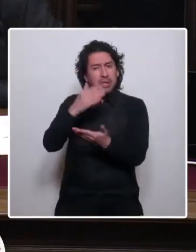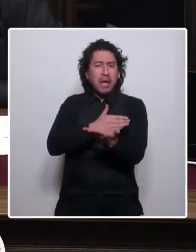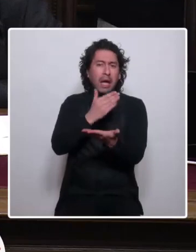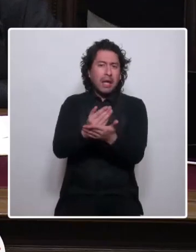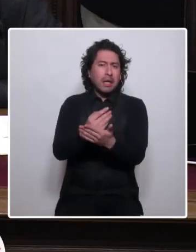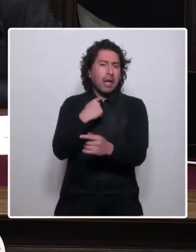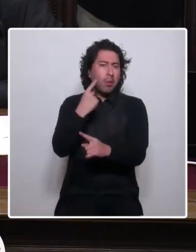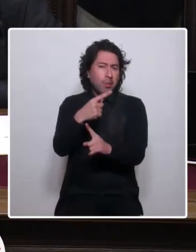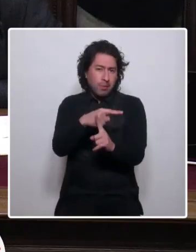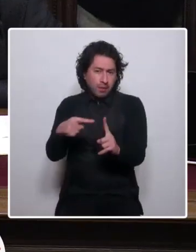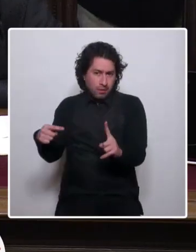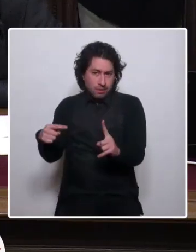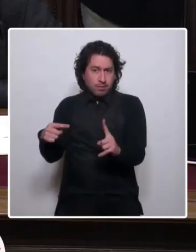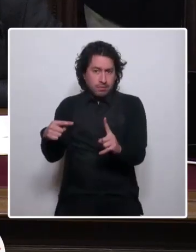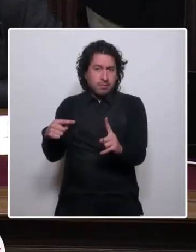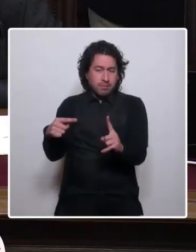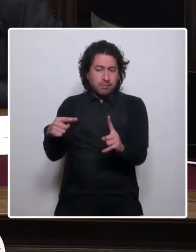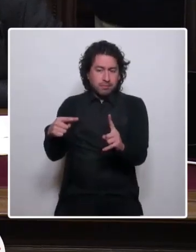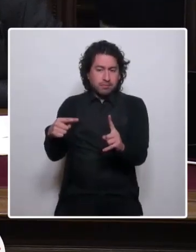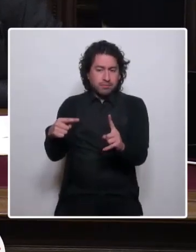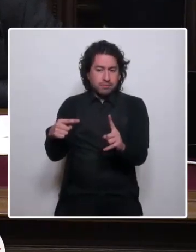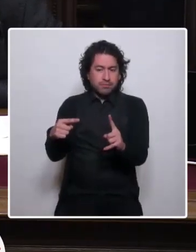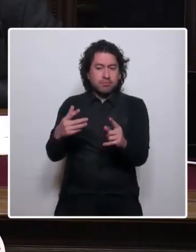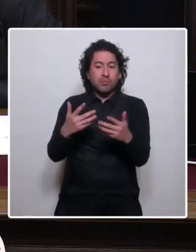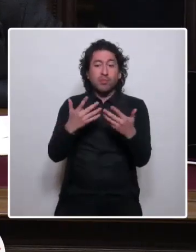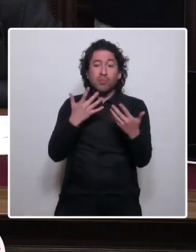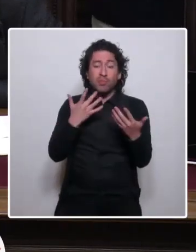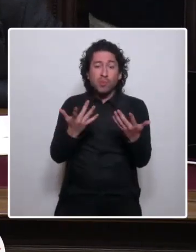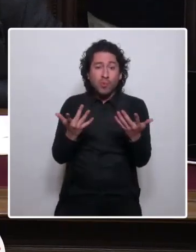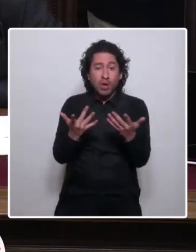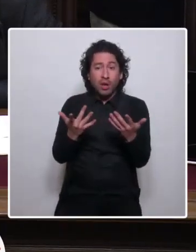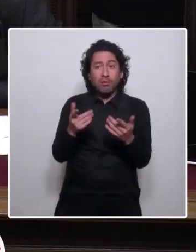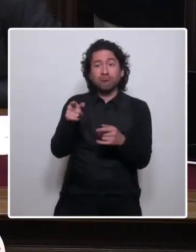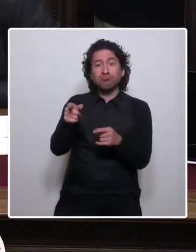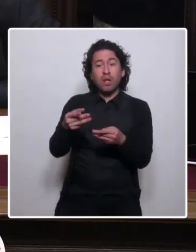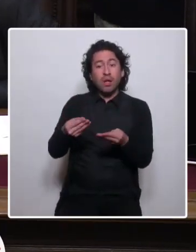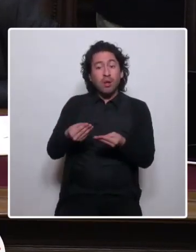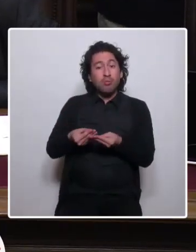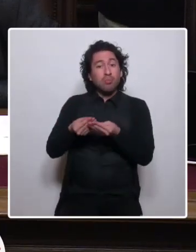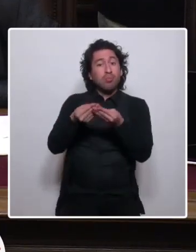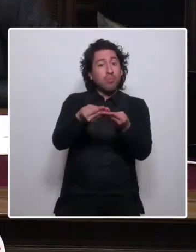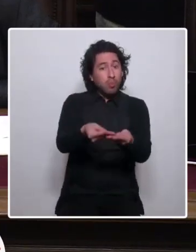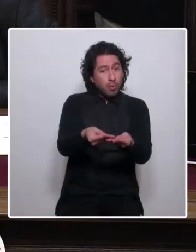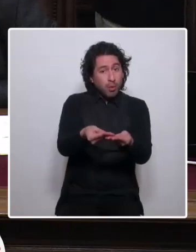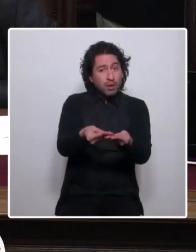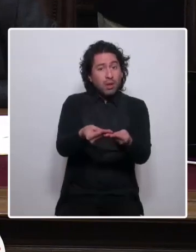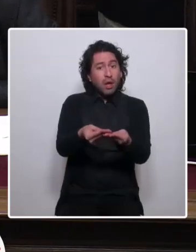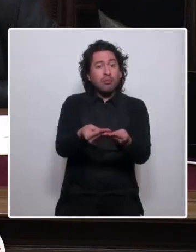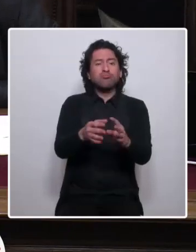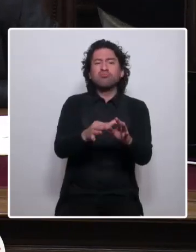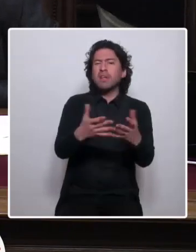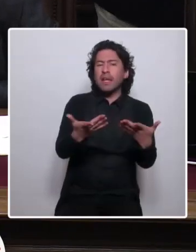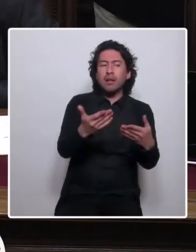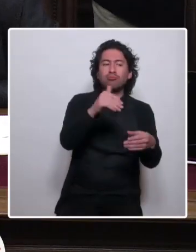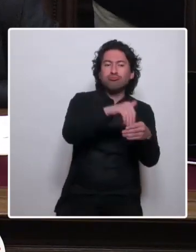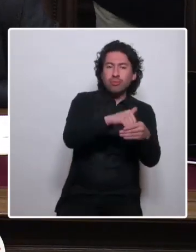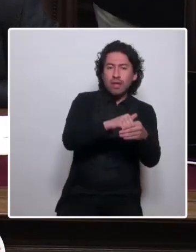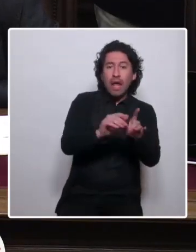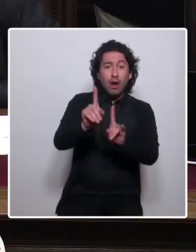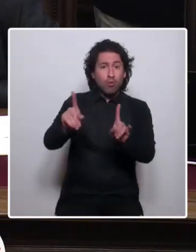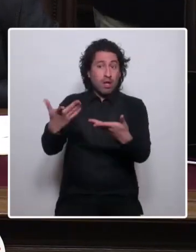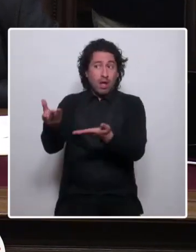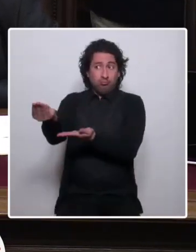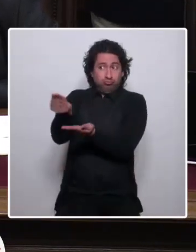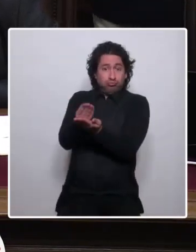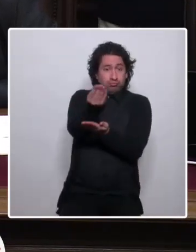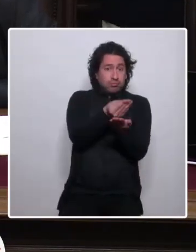13:30. Porque finalmente van a ser propuestas que van a surgir desde la deliberación. Algunas de ellas ya se han presentado y